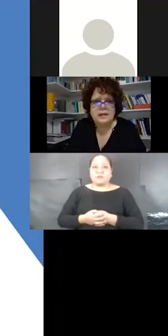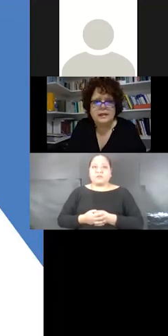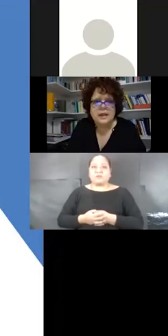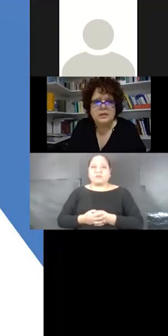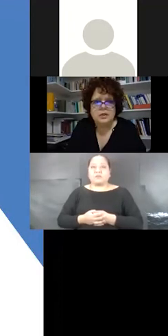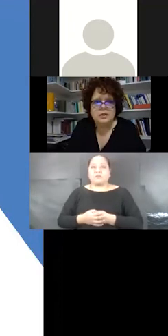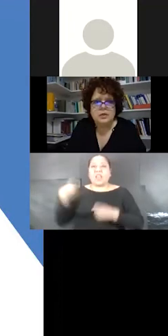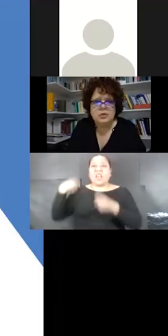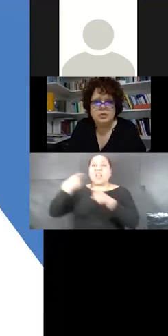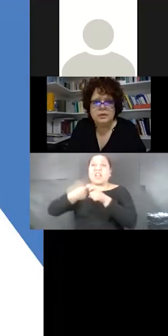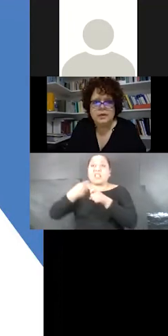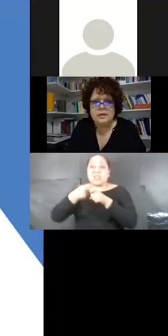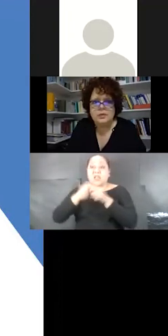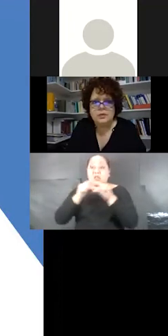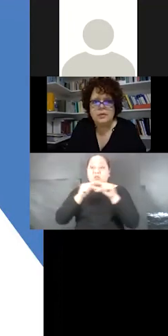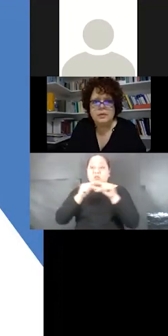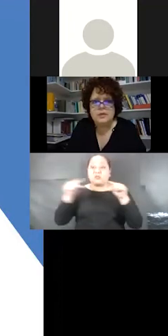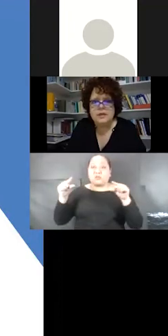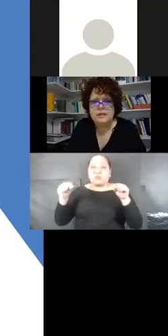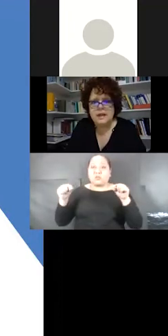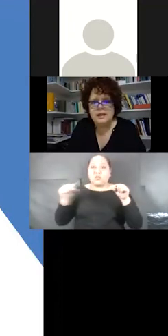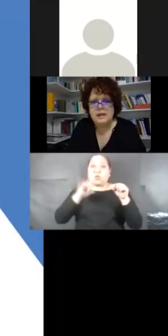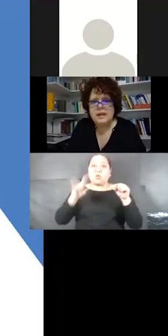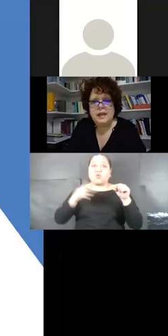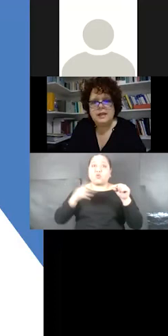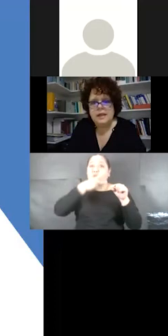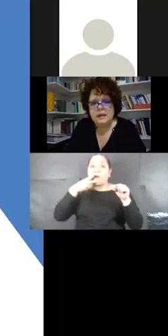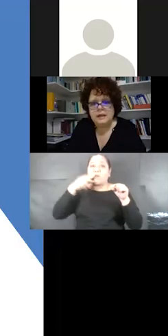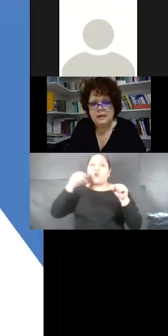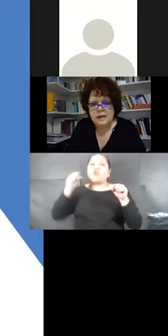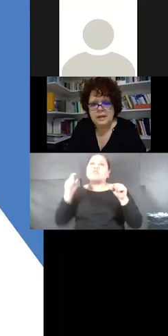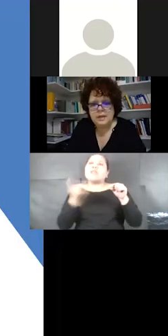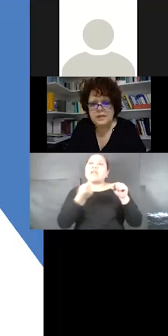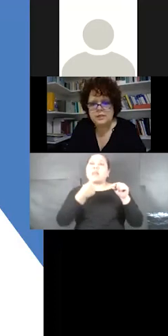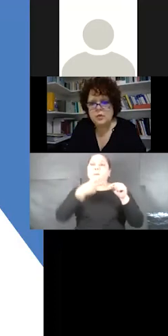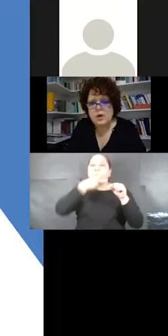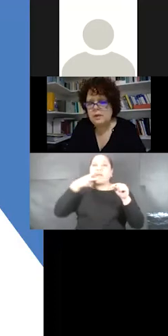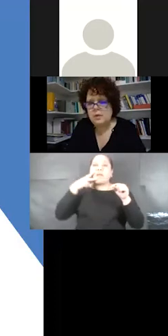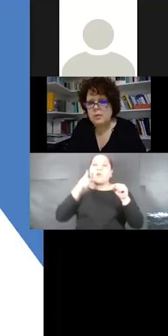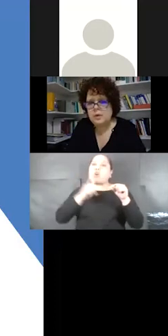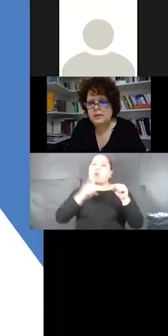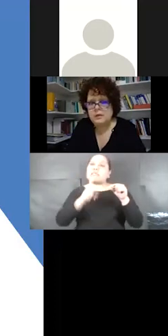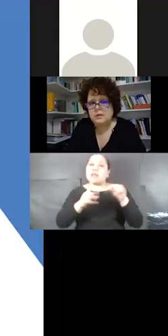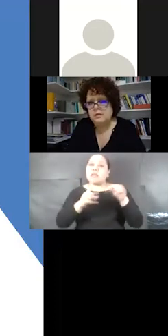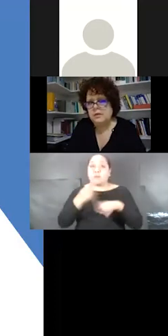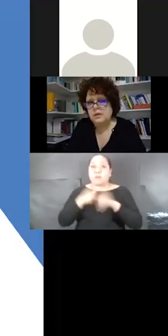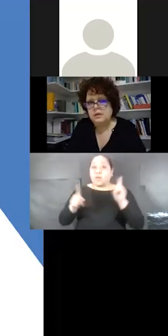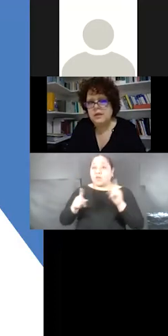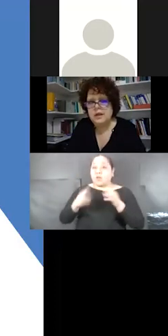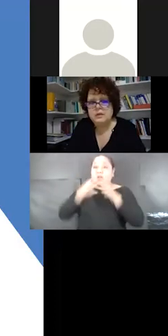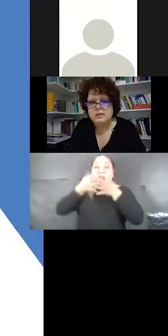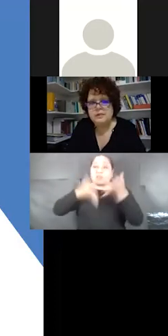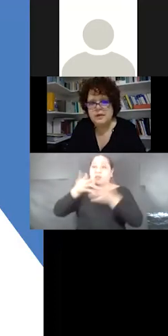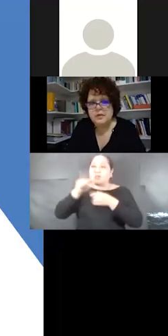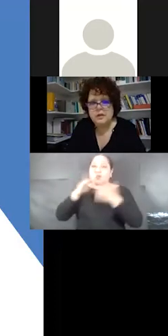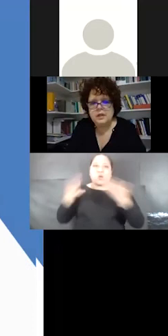En el castellano hay uso de verbos ser y estar, y en lengua de señas no hay verbo copulativo, ¿no? Entonces el